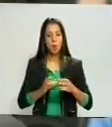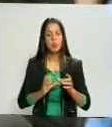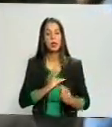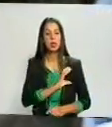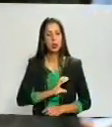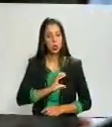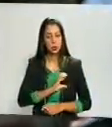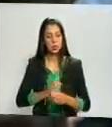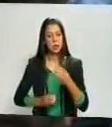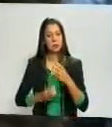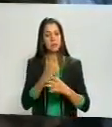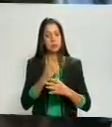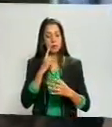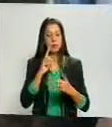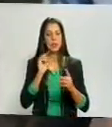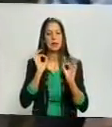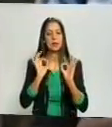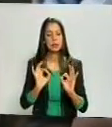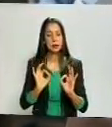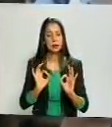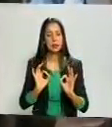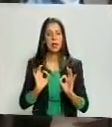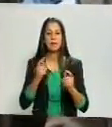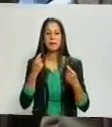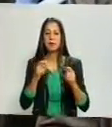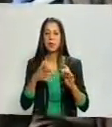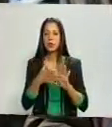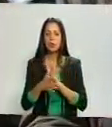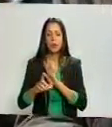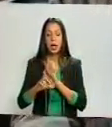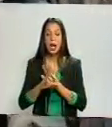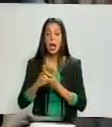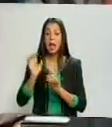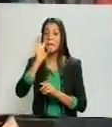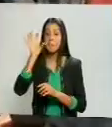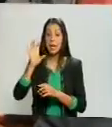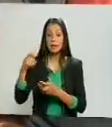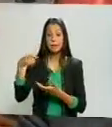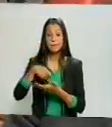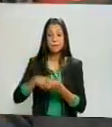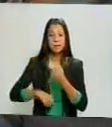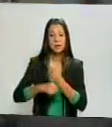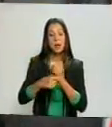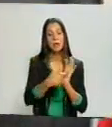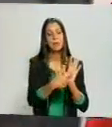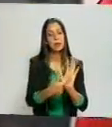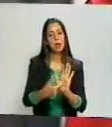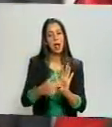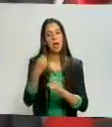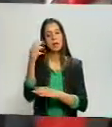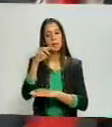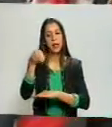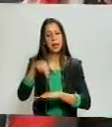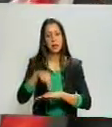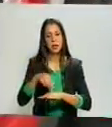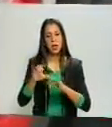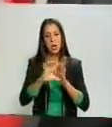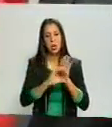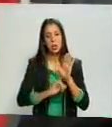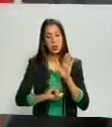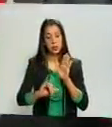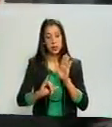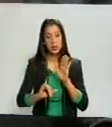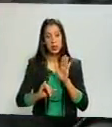el tratamiento de la ley de inversión extranjera presentada a la Asamblea Nacional Constituyente por parte